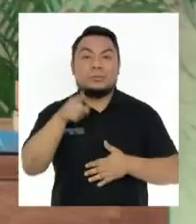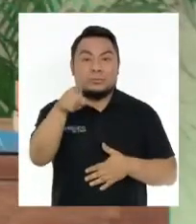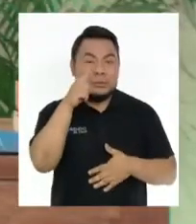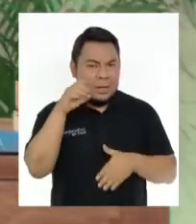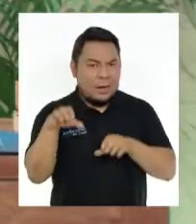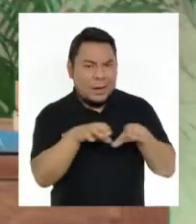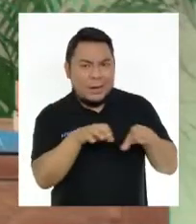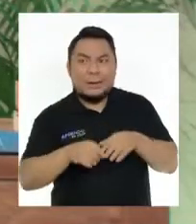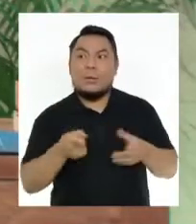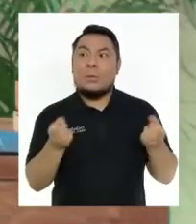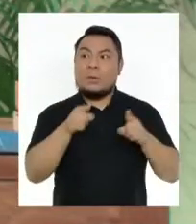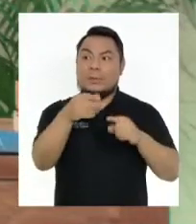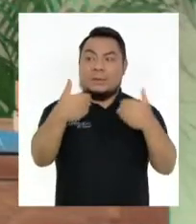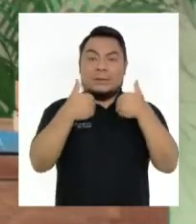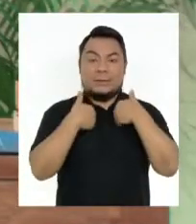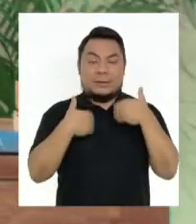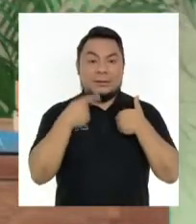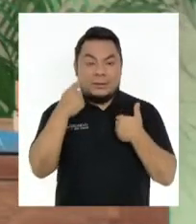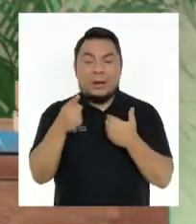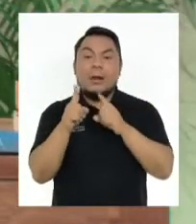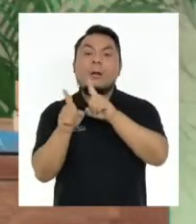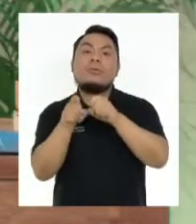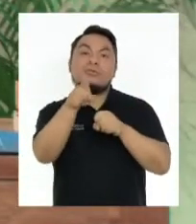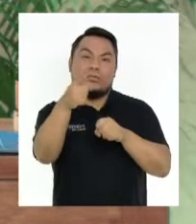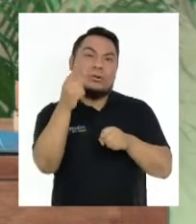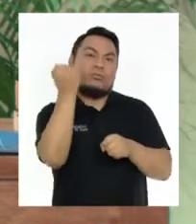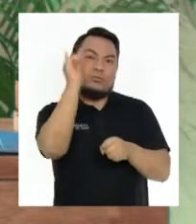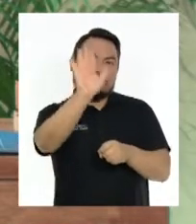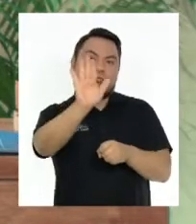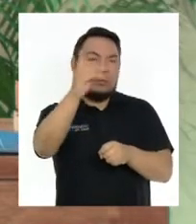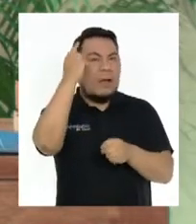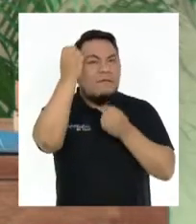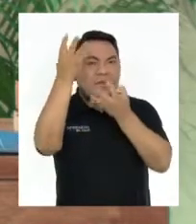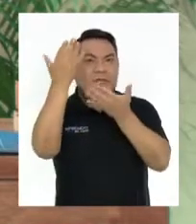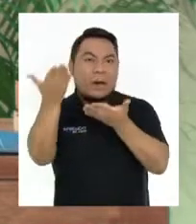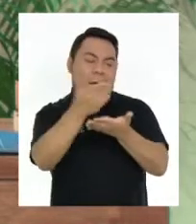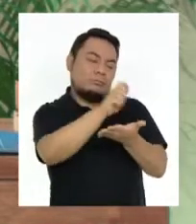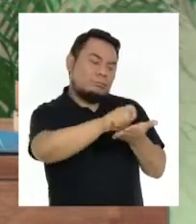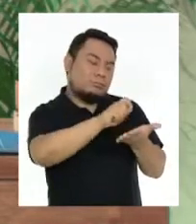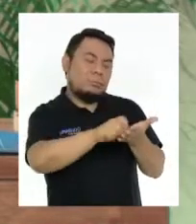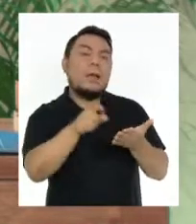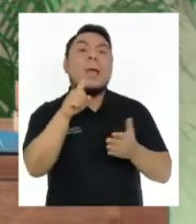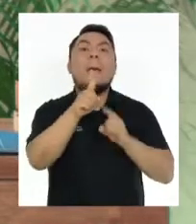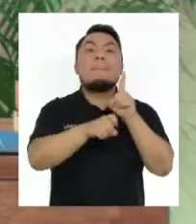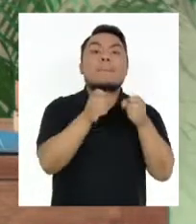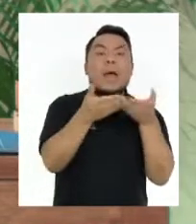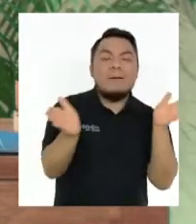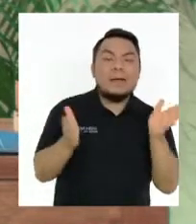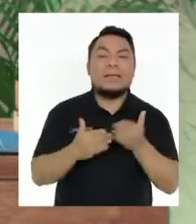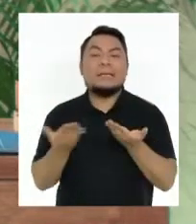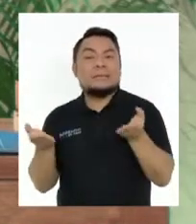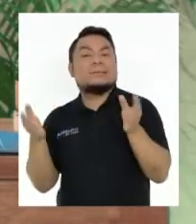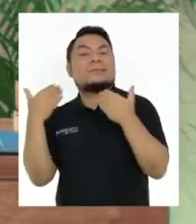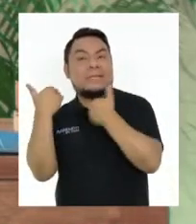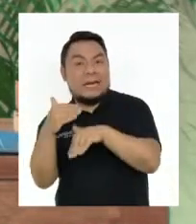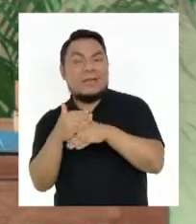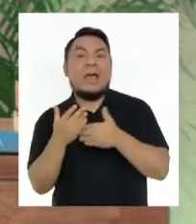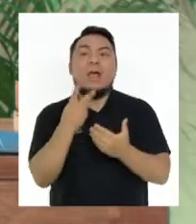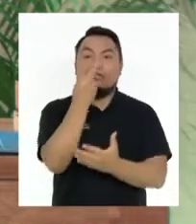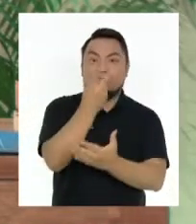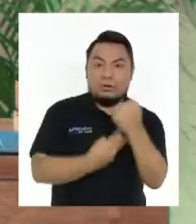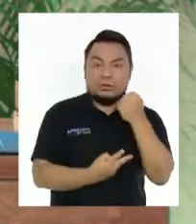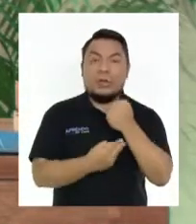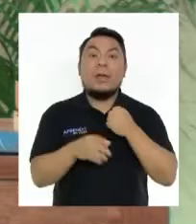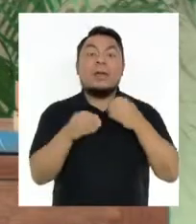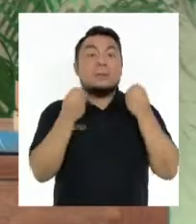ejercicio. Cuando tengan que elaborar un cuestionario para recoger información, formulen preguntas abiertas, cerradas o mixtas. Verán cómo